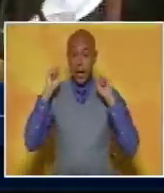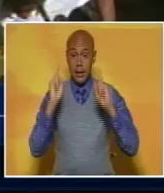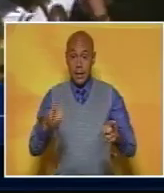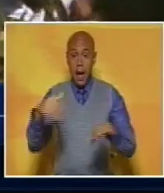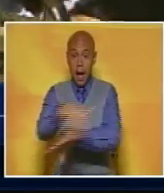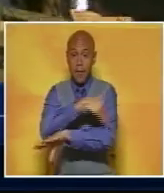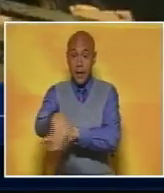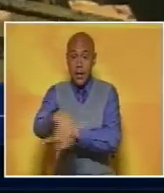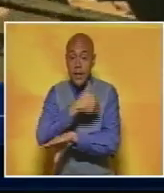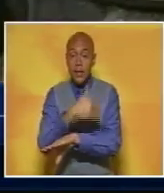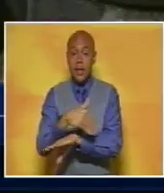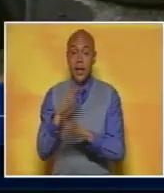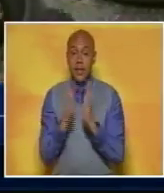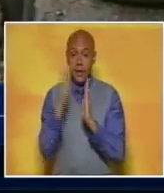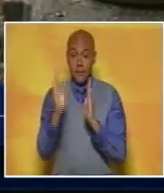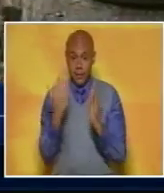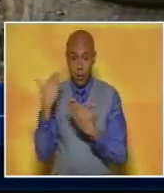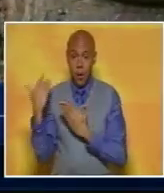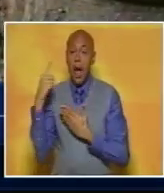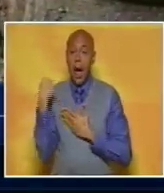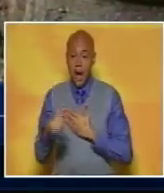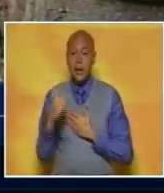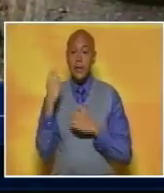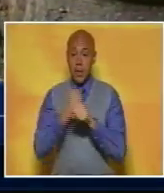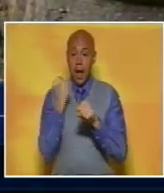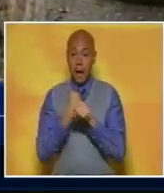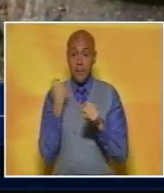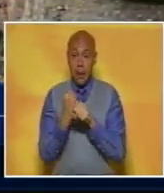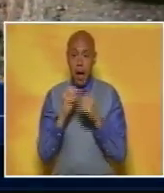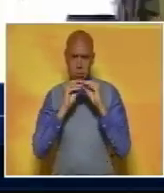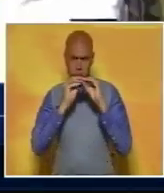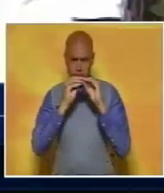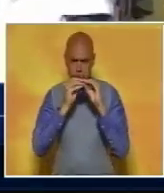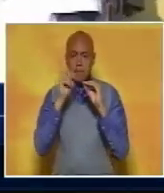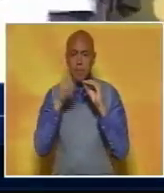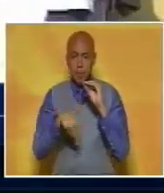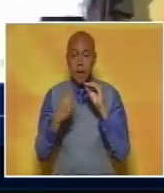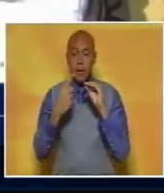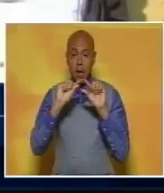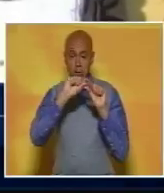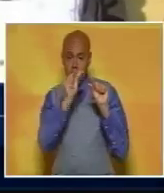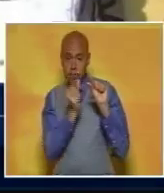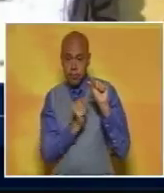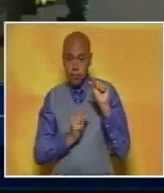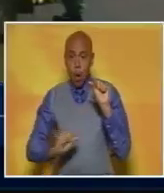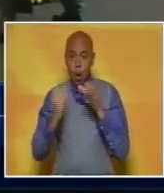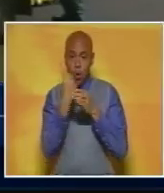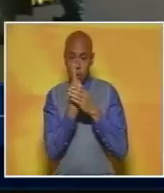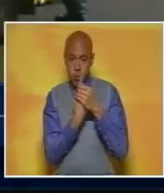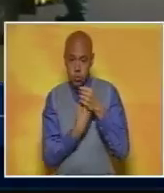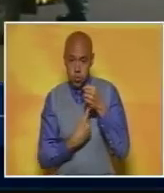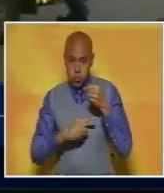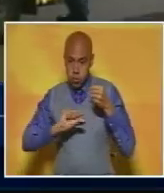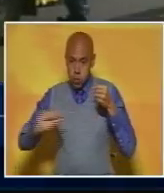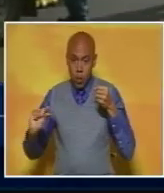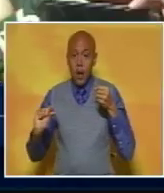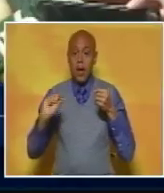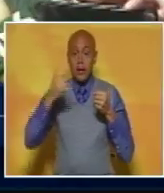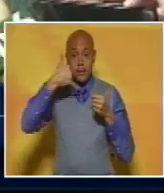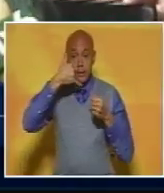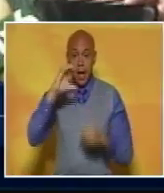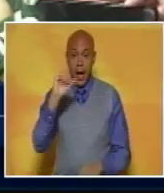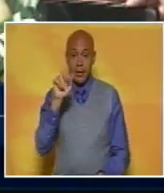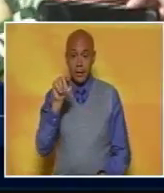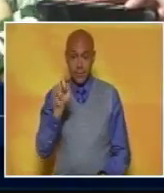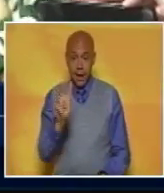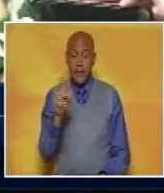35 del municipio de San Francisco se realizaron trabajos de mantenimiento y tendido de cableado subterráneo en las líneas CanTV. Un cable de